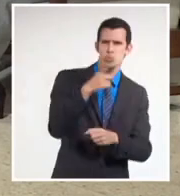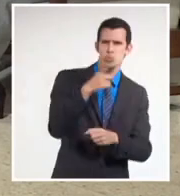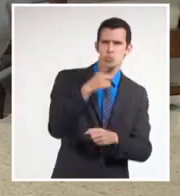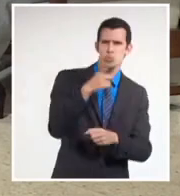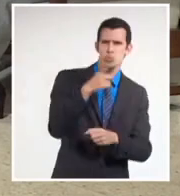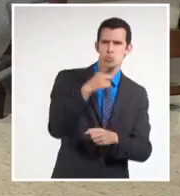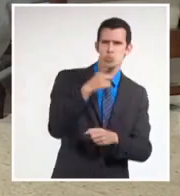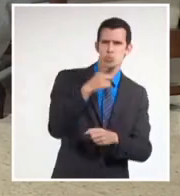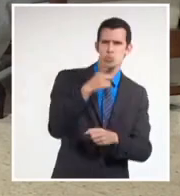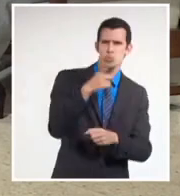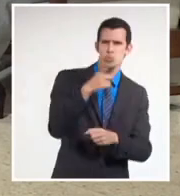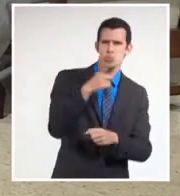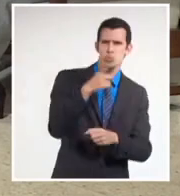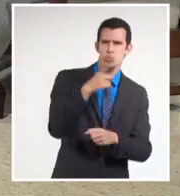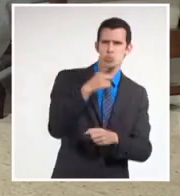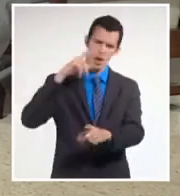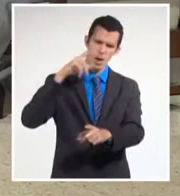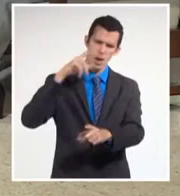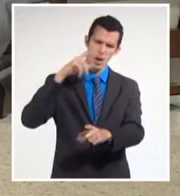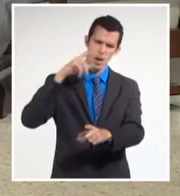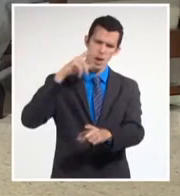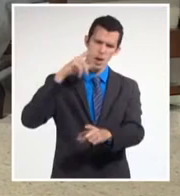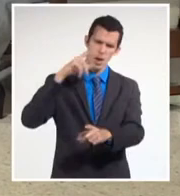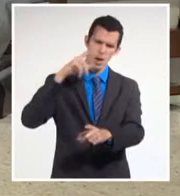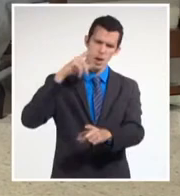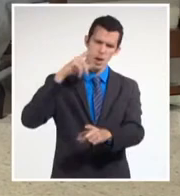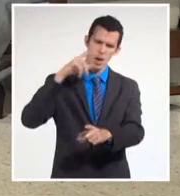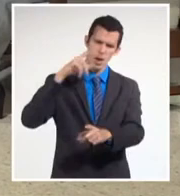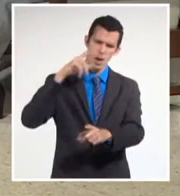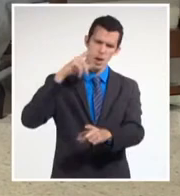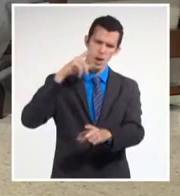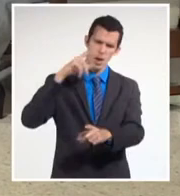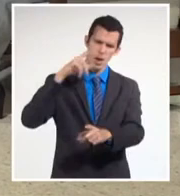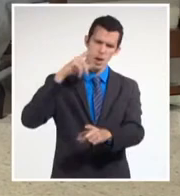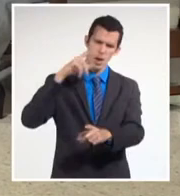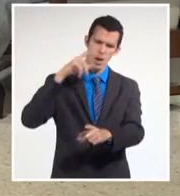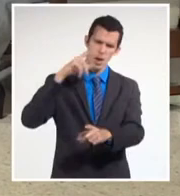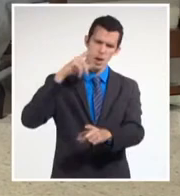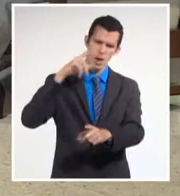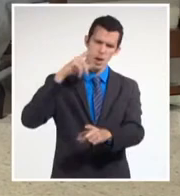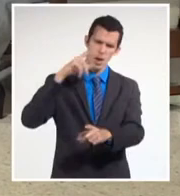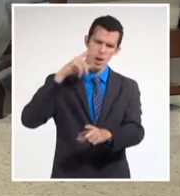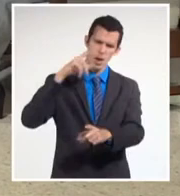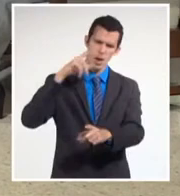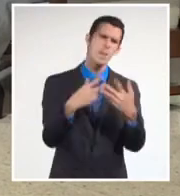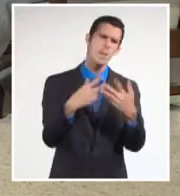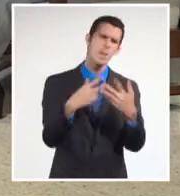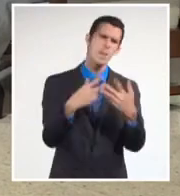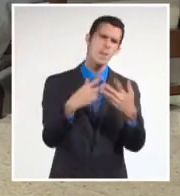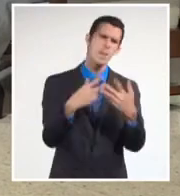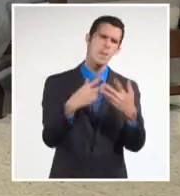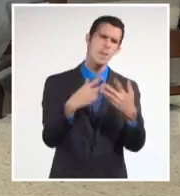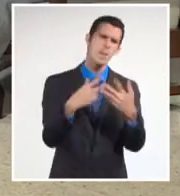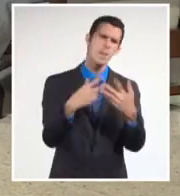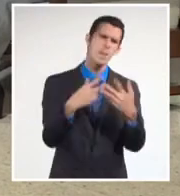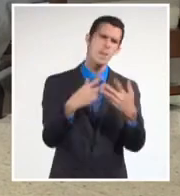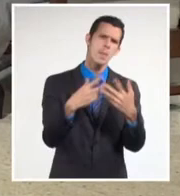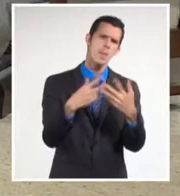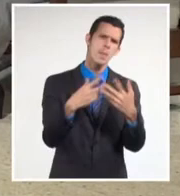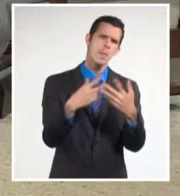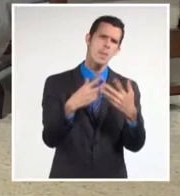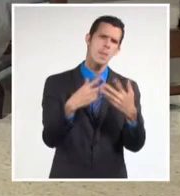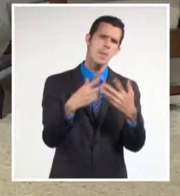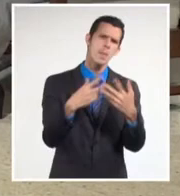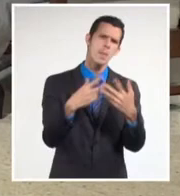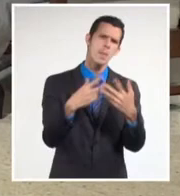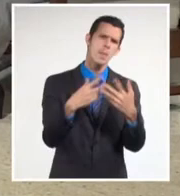diferentes provincias y ese necesario despegue de la economía. Muchísimas gracias por habernos acompañado en estas 2